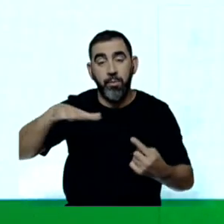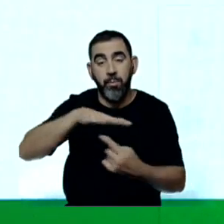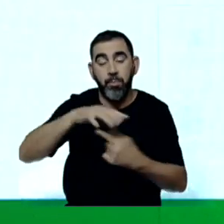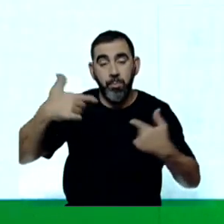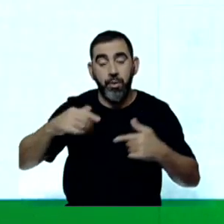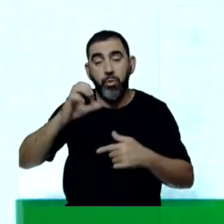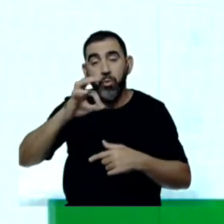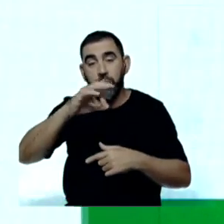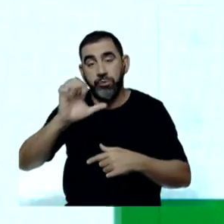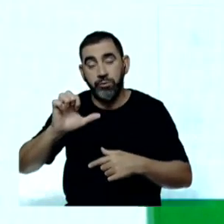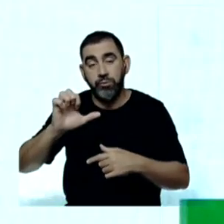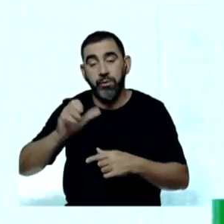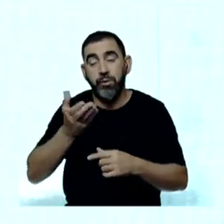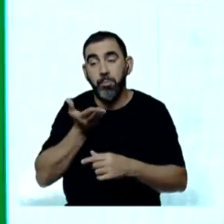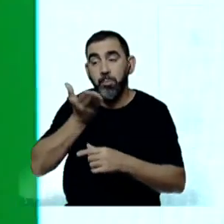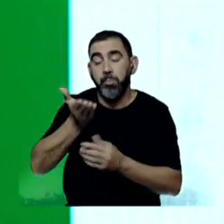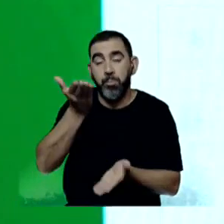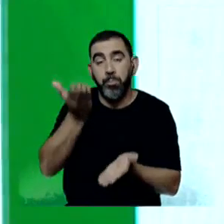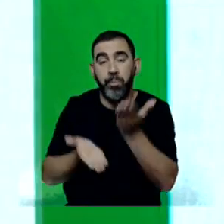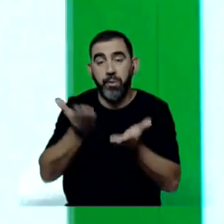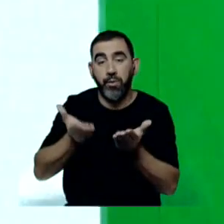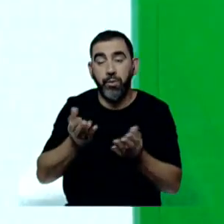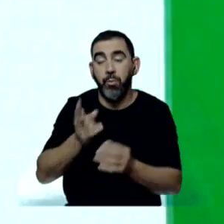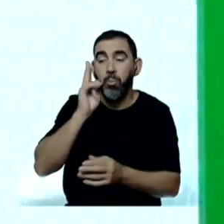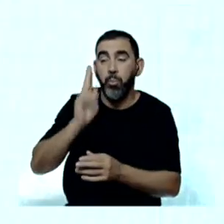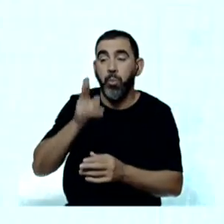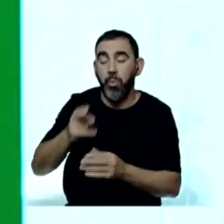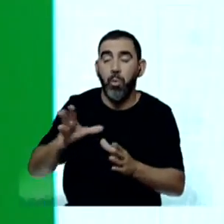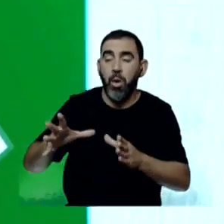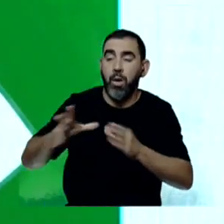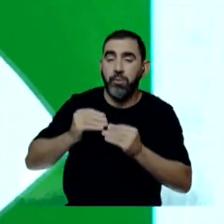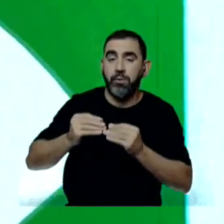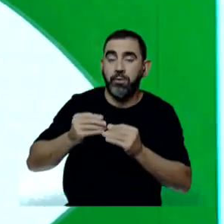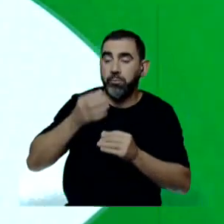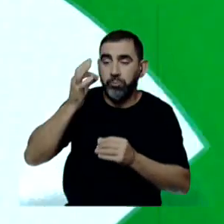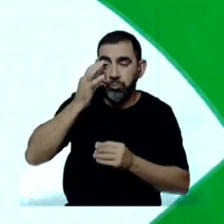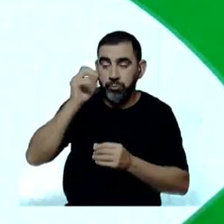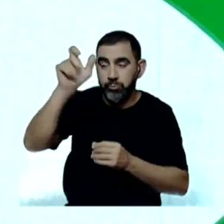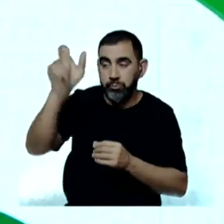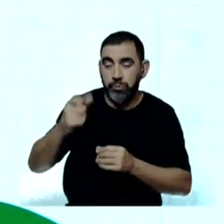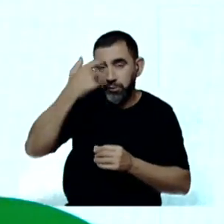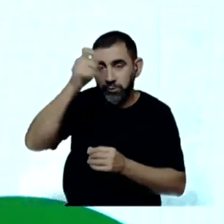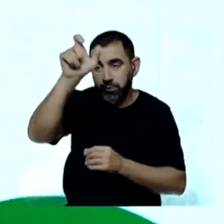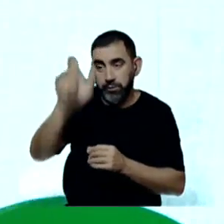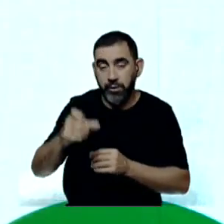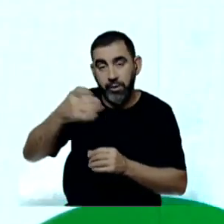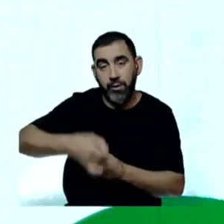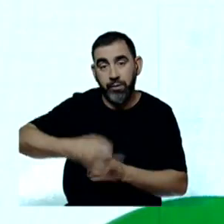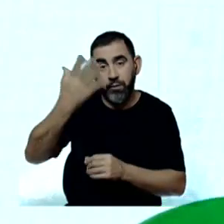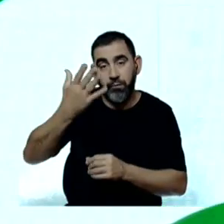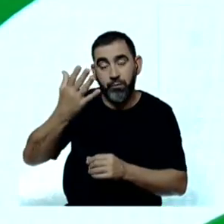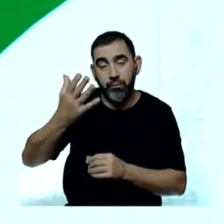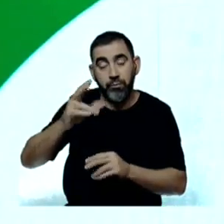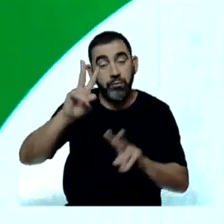de OSE de solicitar a la justicia que no admita los testimonios de científicos y profesionales en